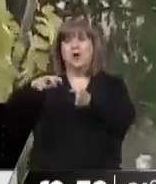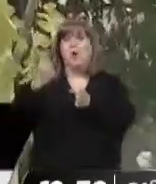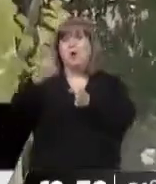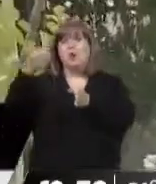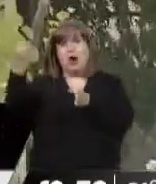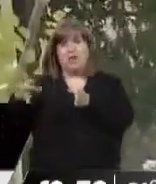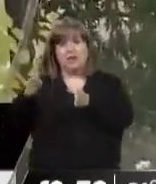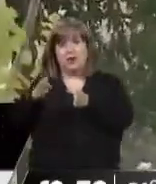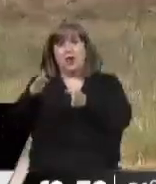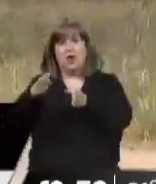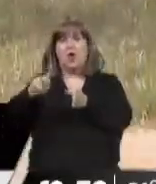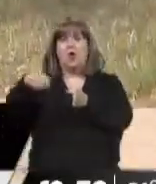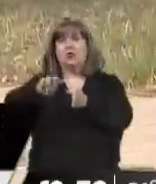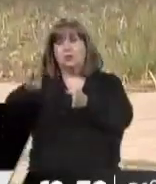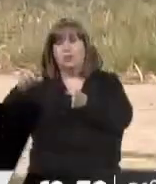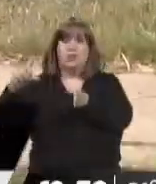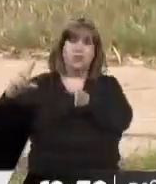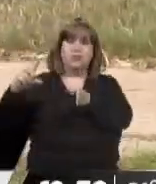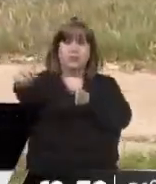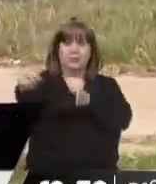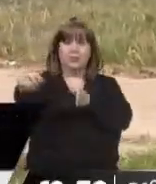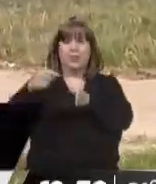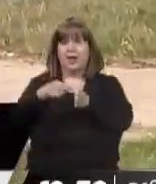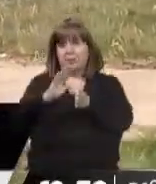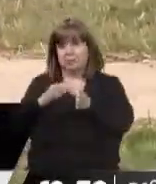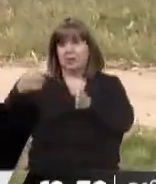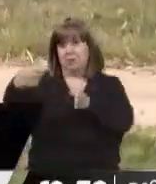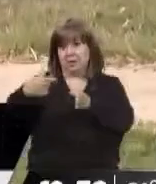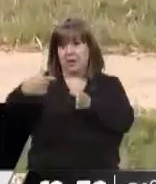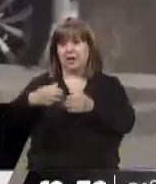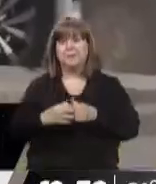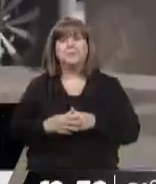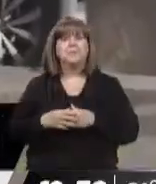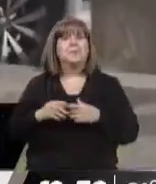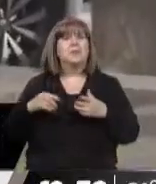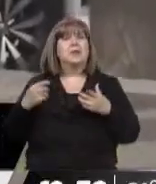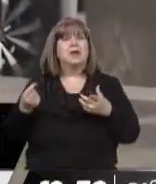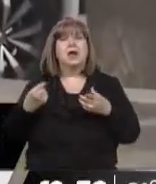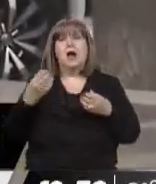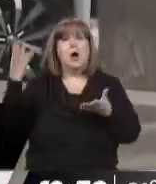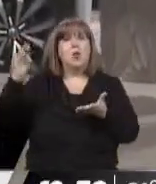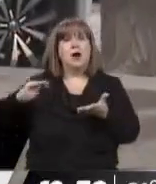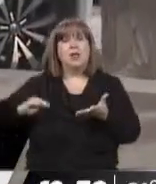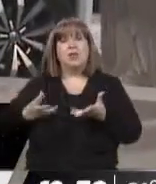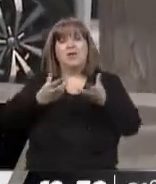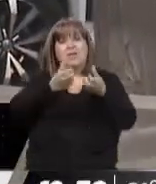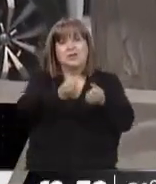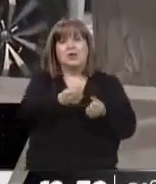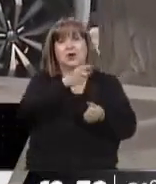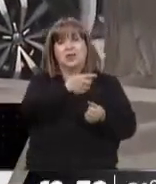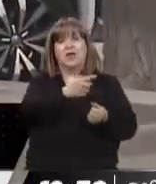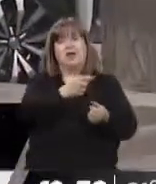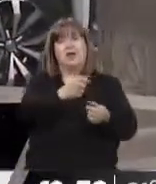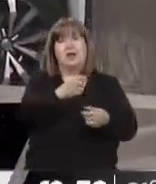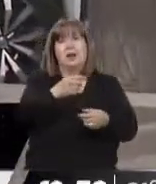abandonaron en las cercanías de donde ocurrió el hecho. Lo que reiteramos entonces, el abogado defensor de Cristian